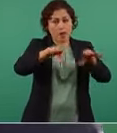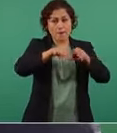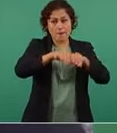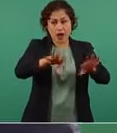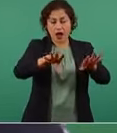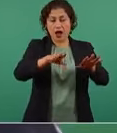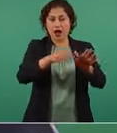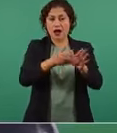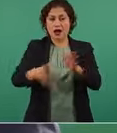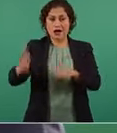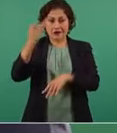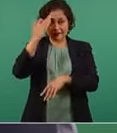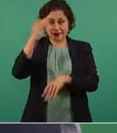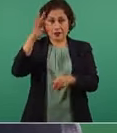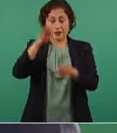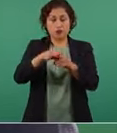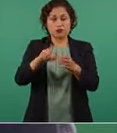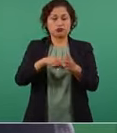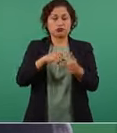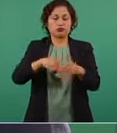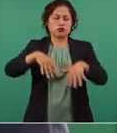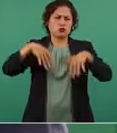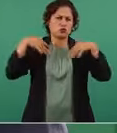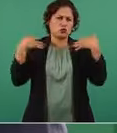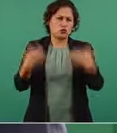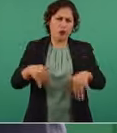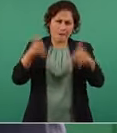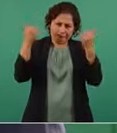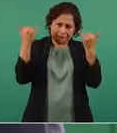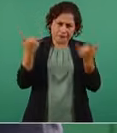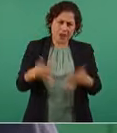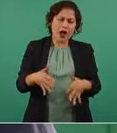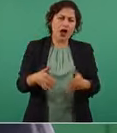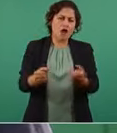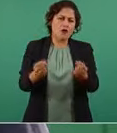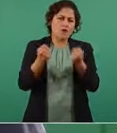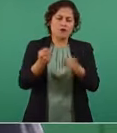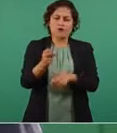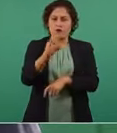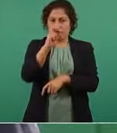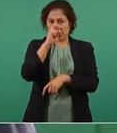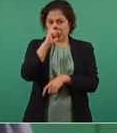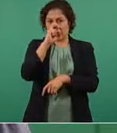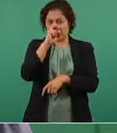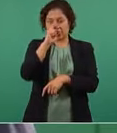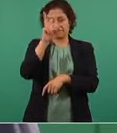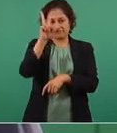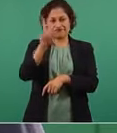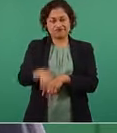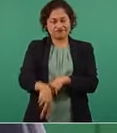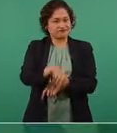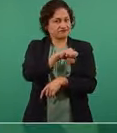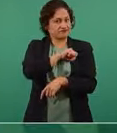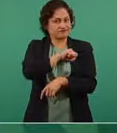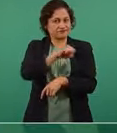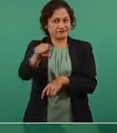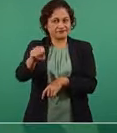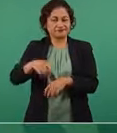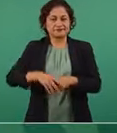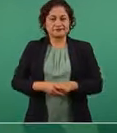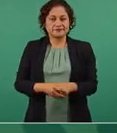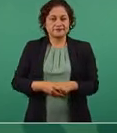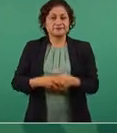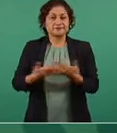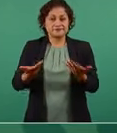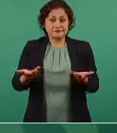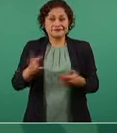incesante, profunda, perversa, en todos